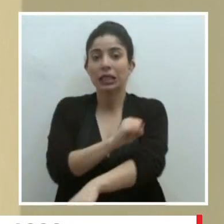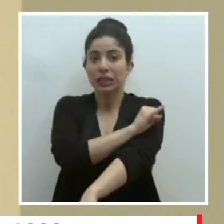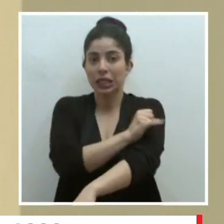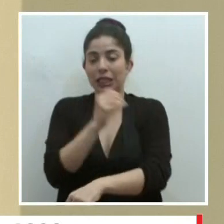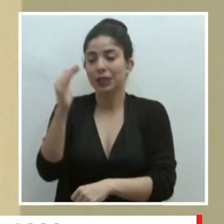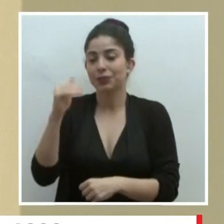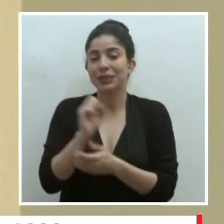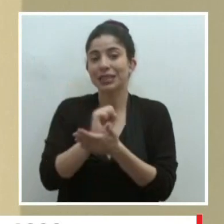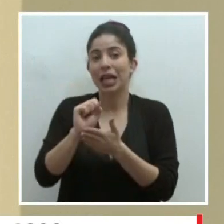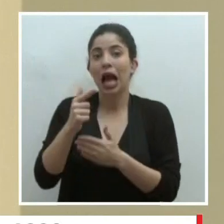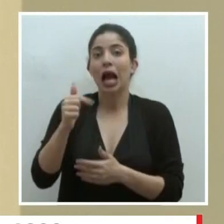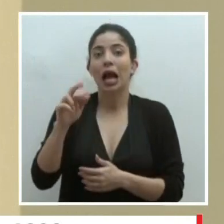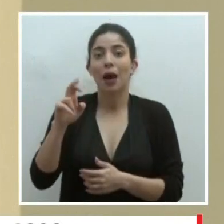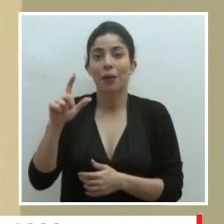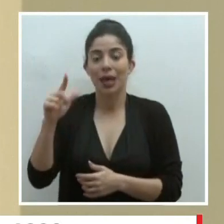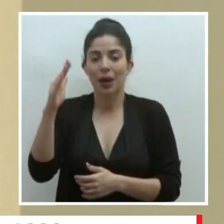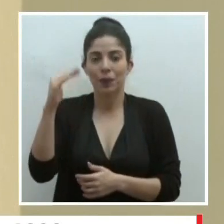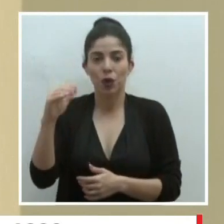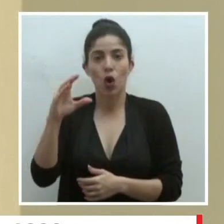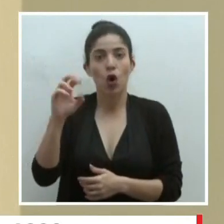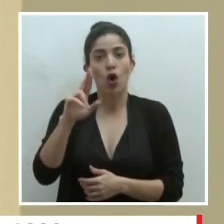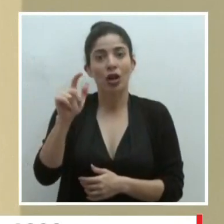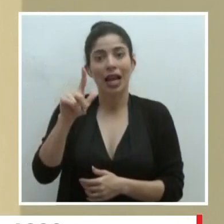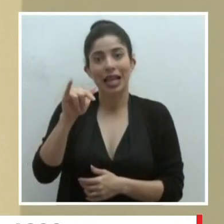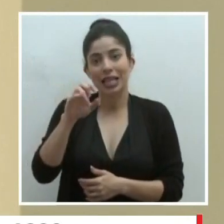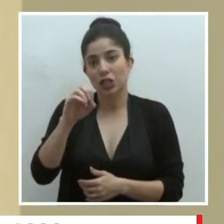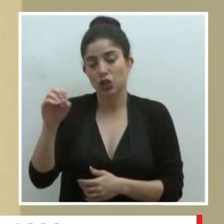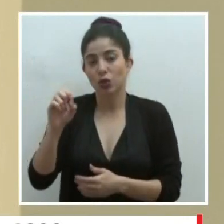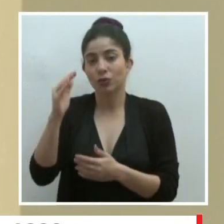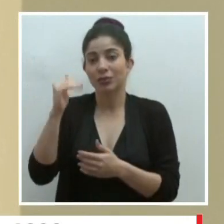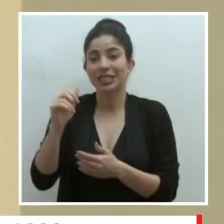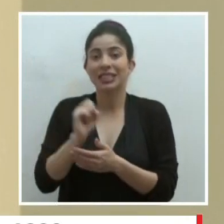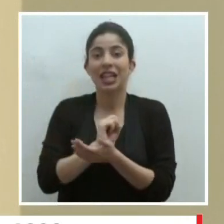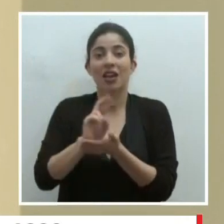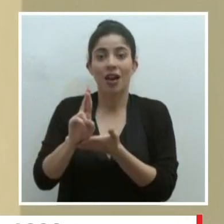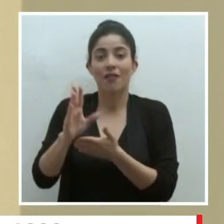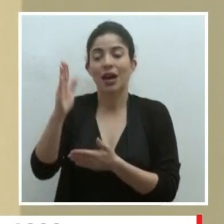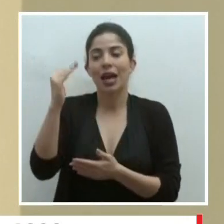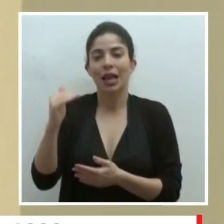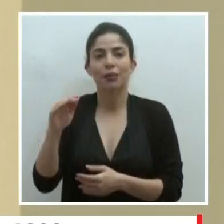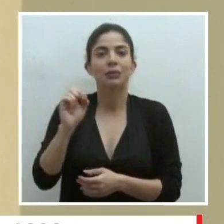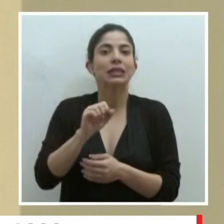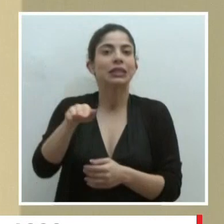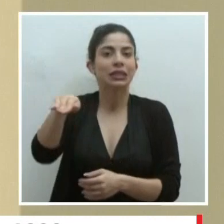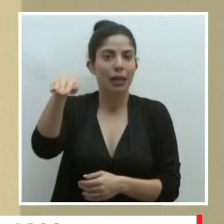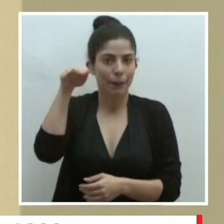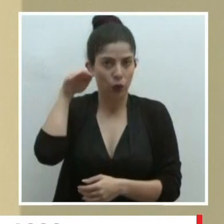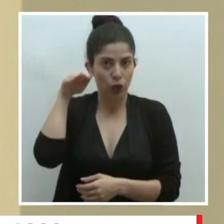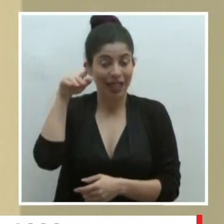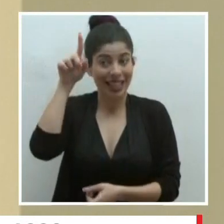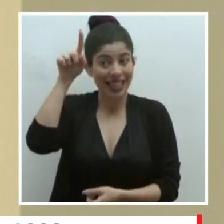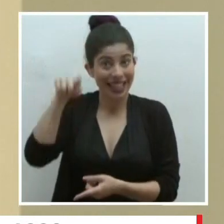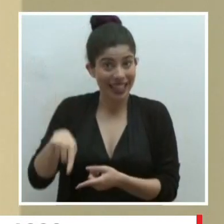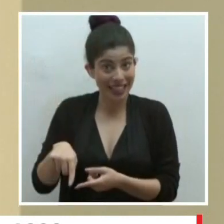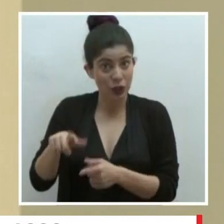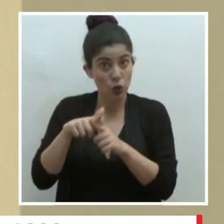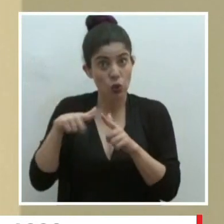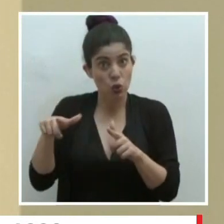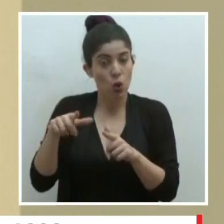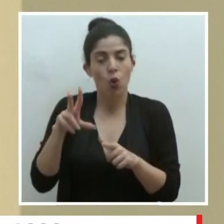Gabriel, Corralillo, San Rafael y Zapote. Reitero, estos distritos no